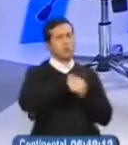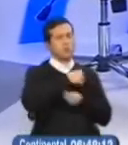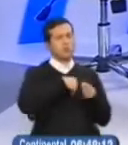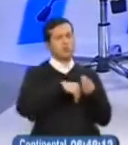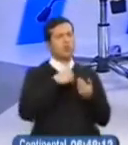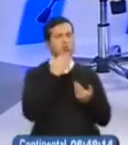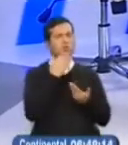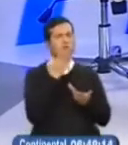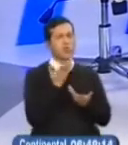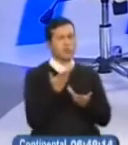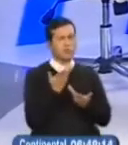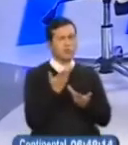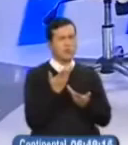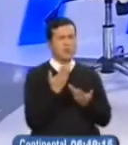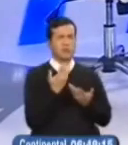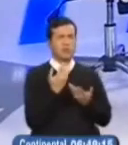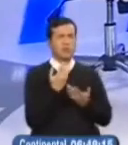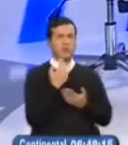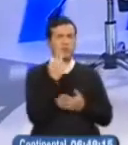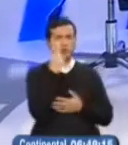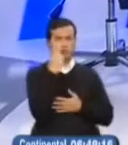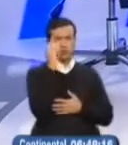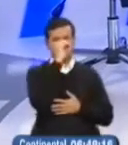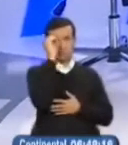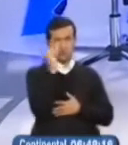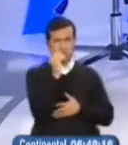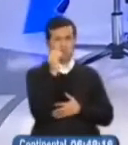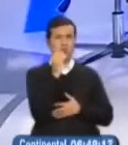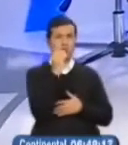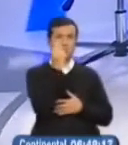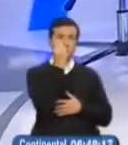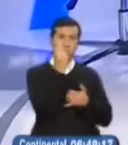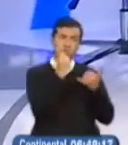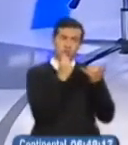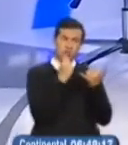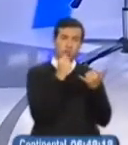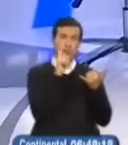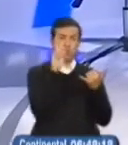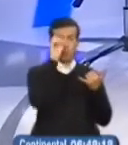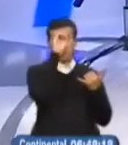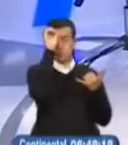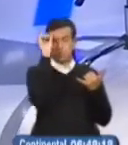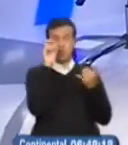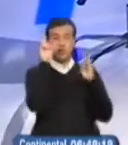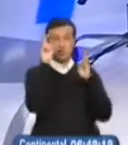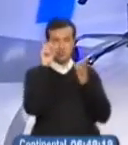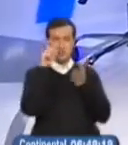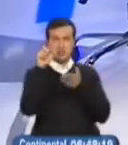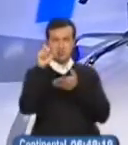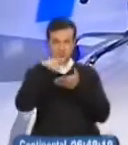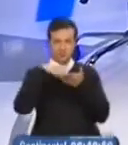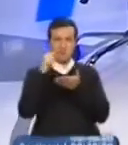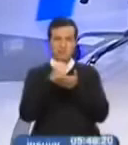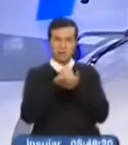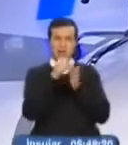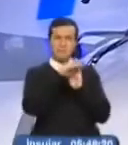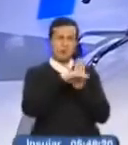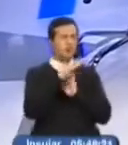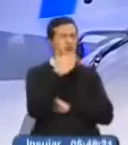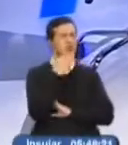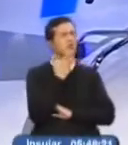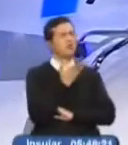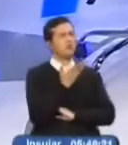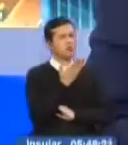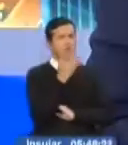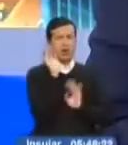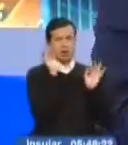la disminución del IVA en los 2 puntos porcentuales para el dinero electrónico y en 1 punto porcentual para tarjeta de crédito IVA?